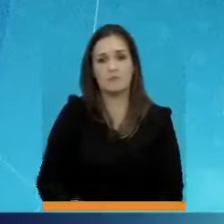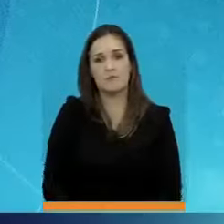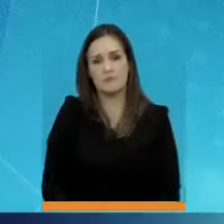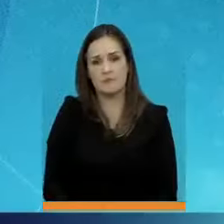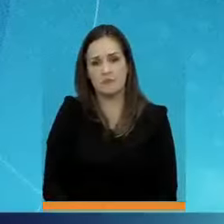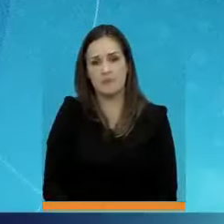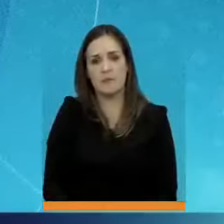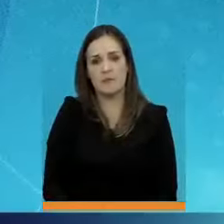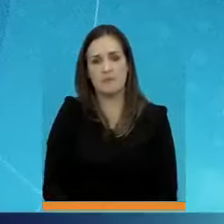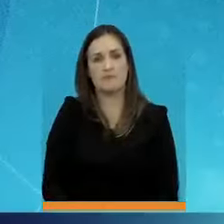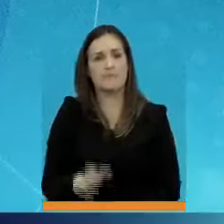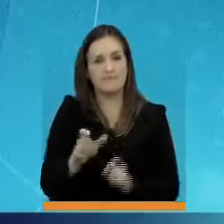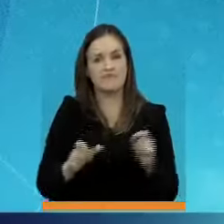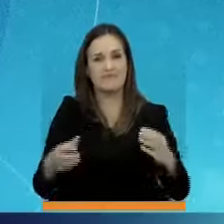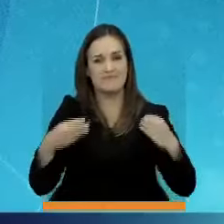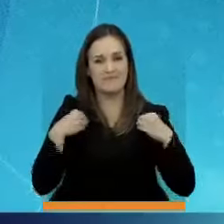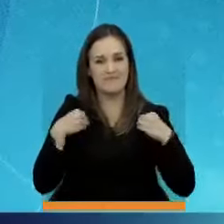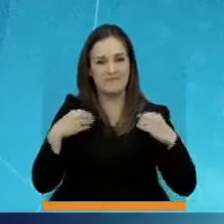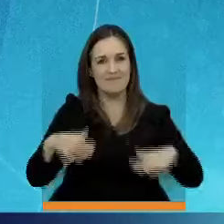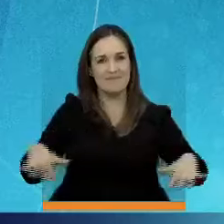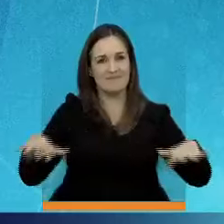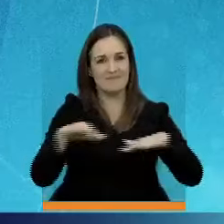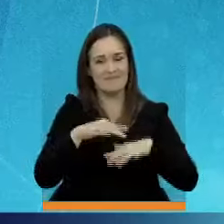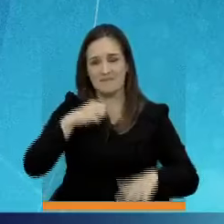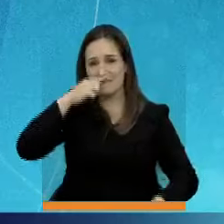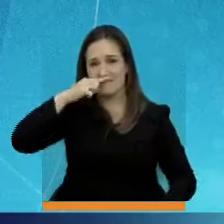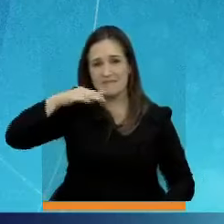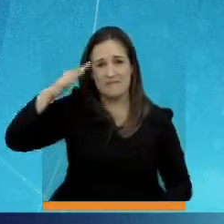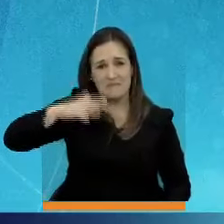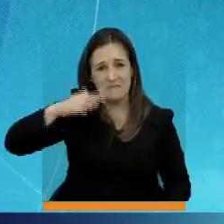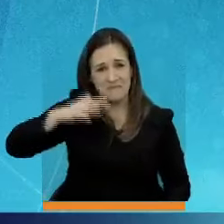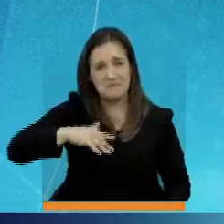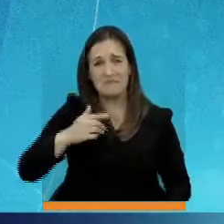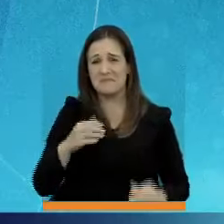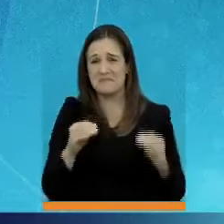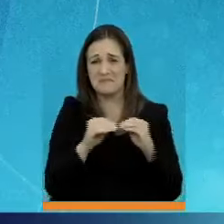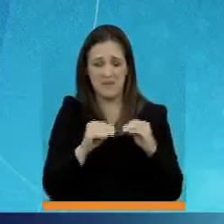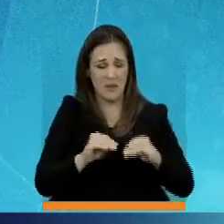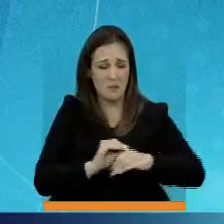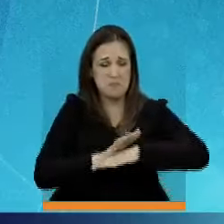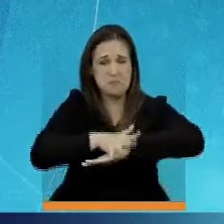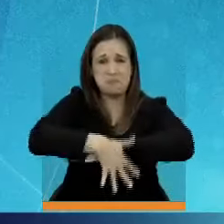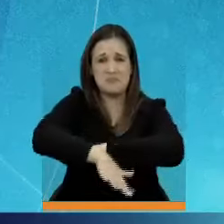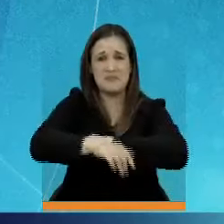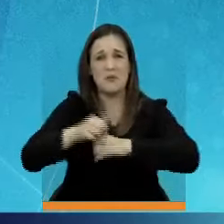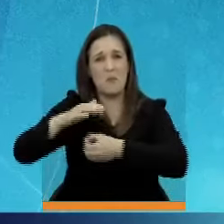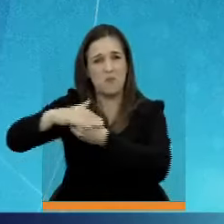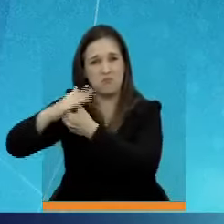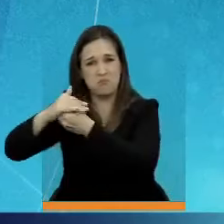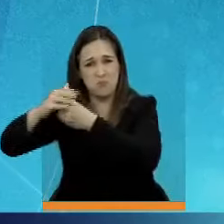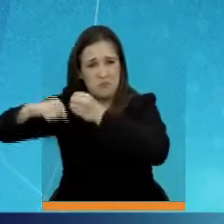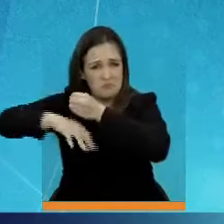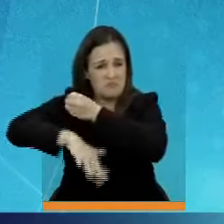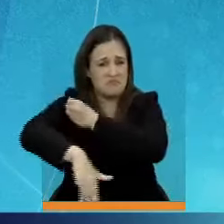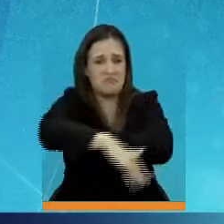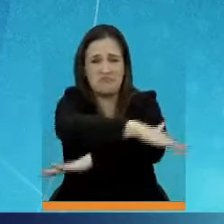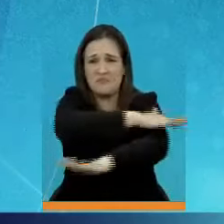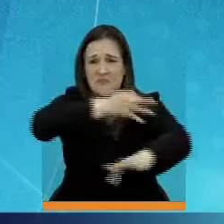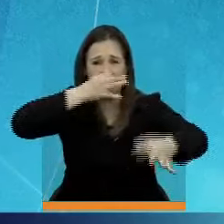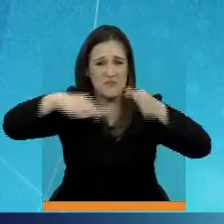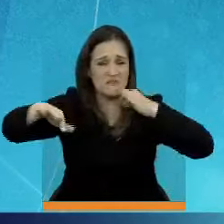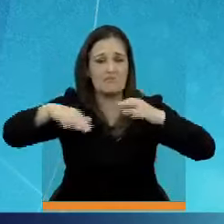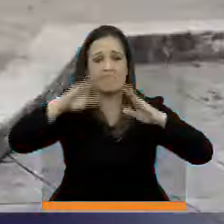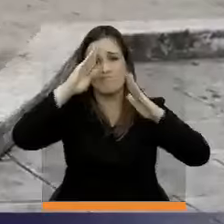Mientras tanto, los habitantes siguen con molestias por los malos olores y daños generados por el rebosamiento de alcantarillas del municipio y piden atención a